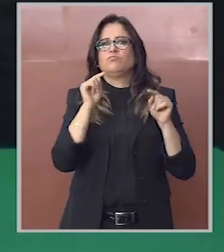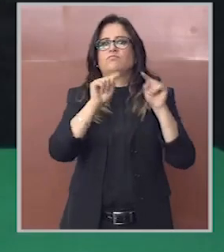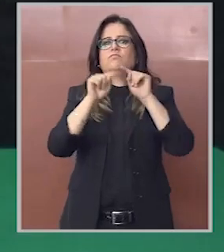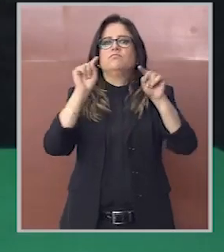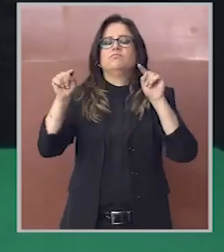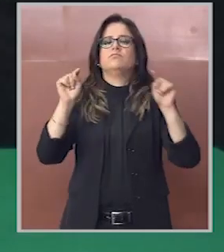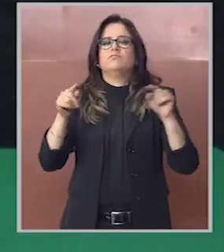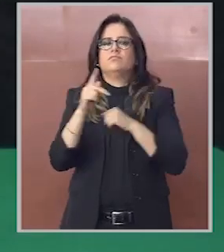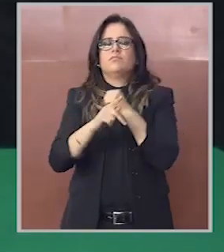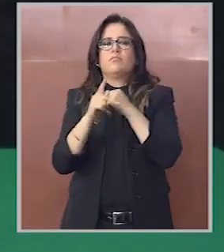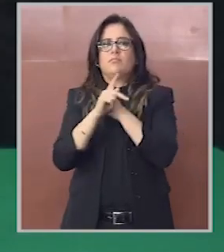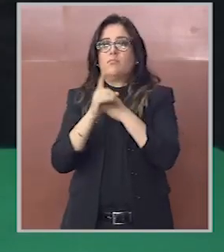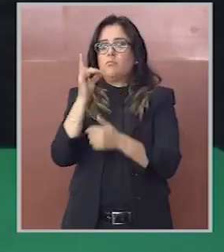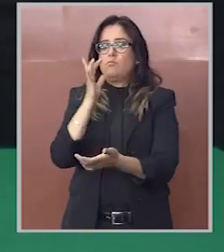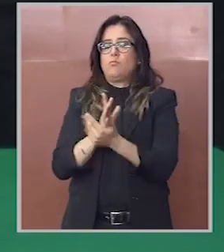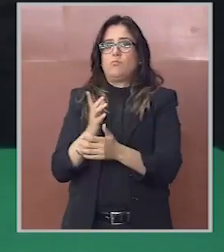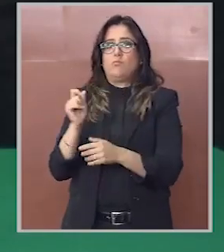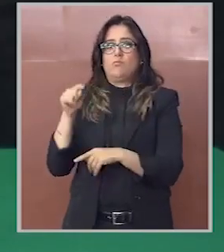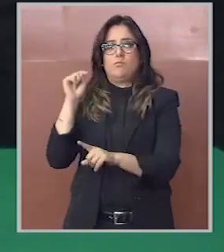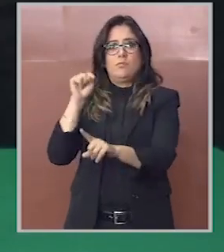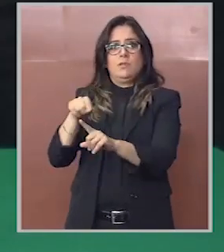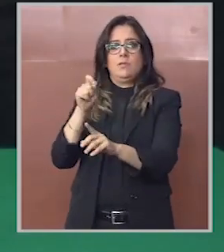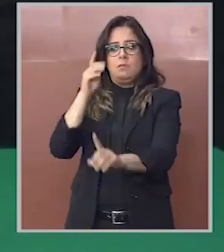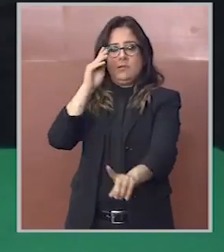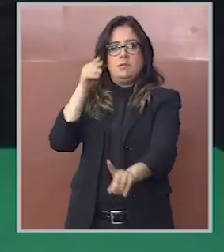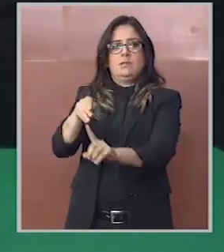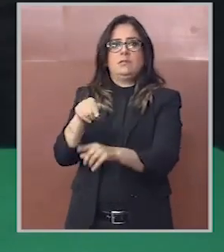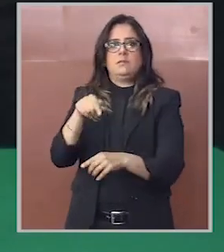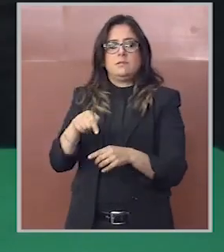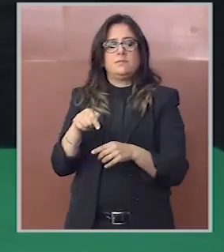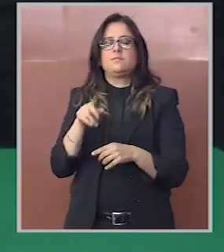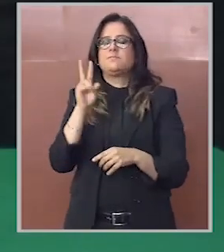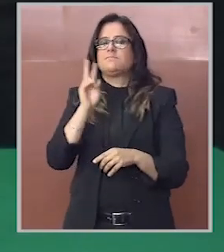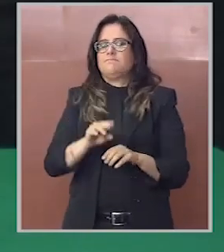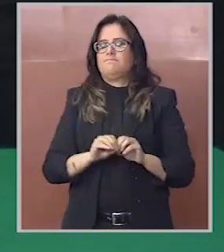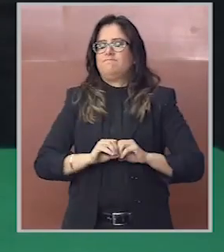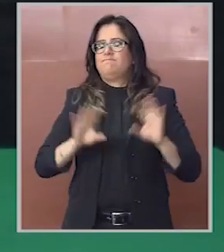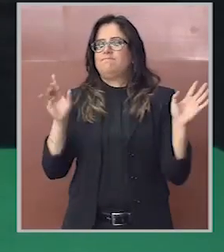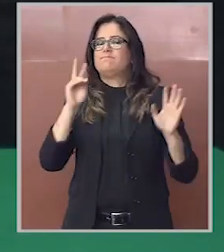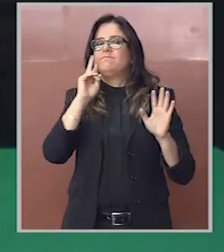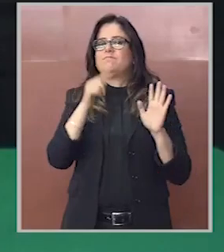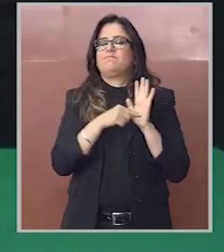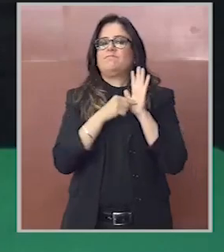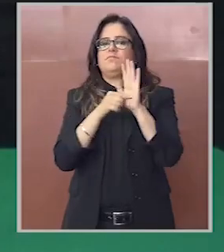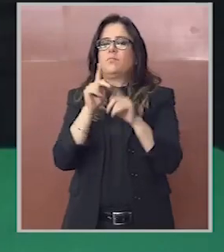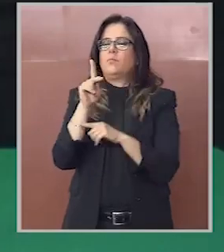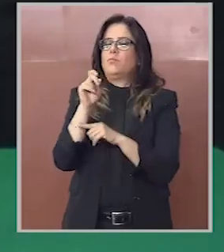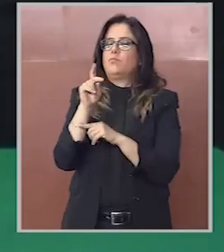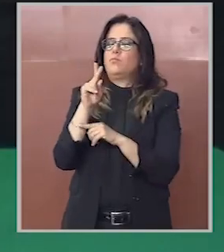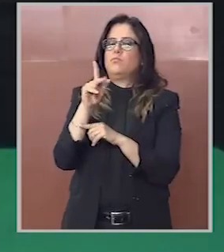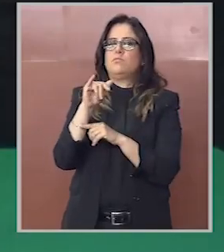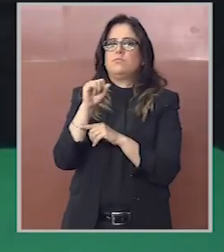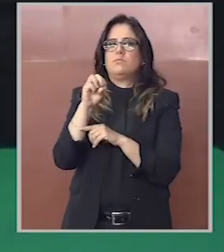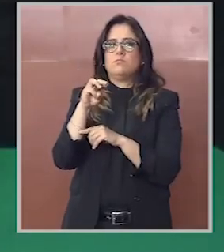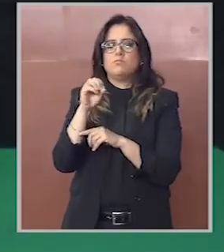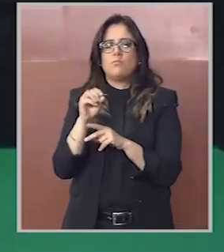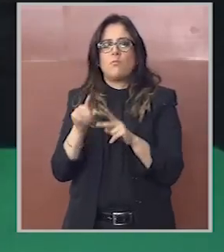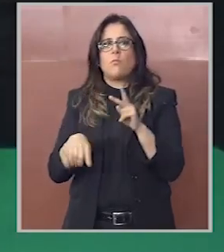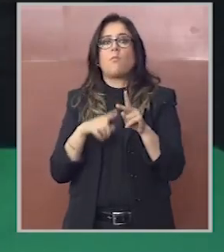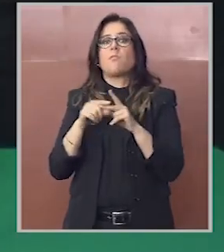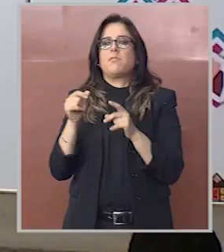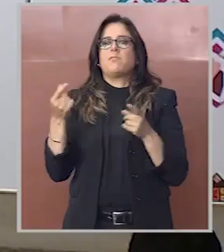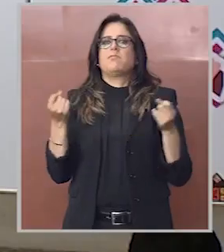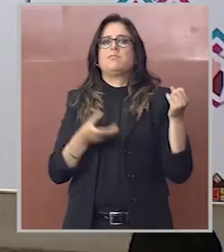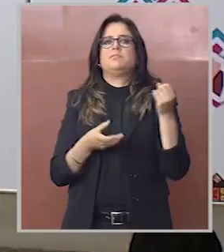concreto pero claramente los populismos nacionalistas alimentan claramente la discriminación de